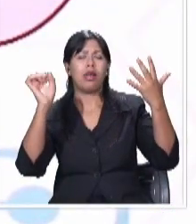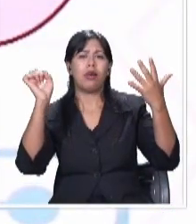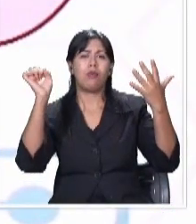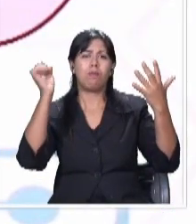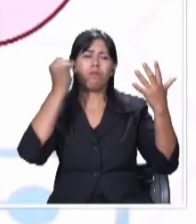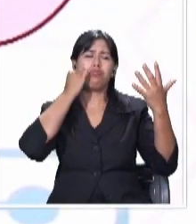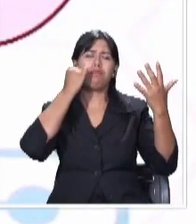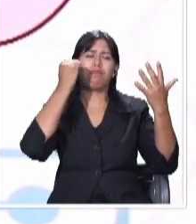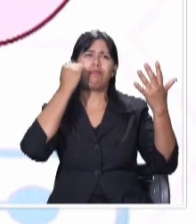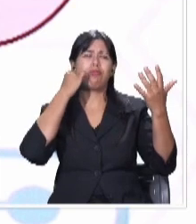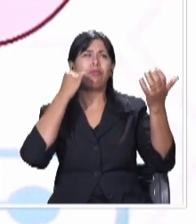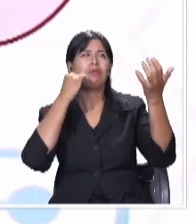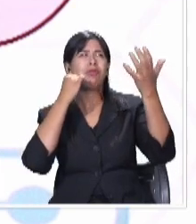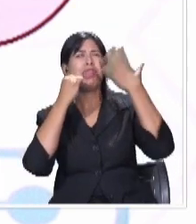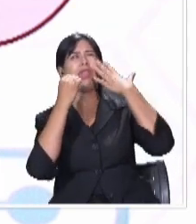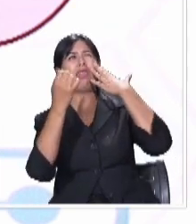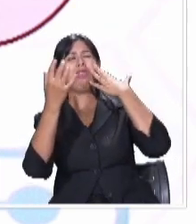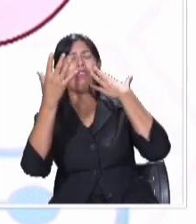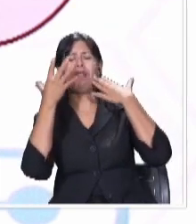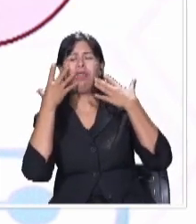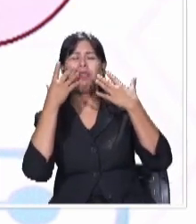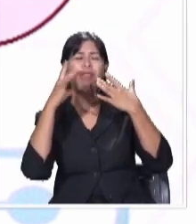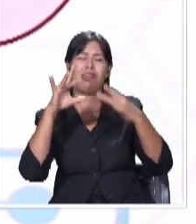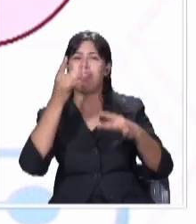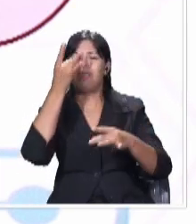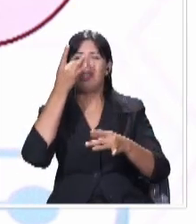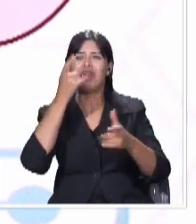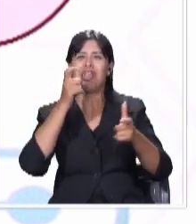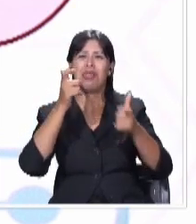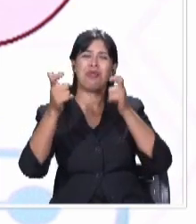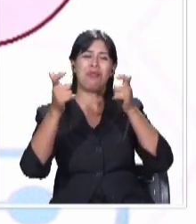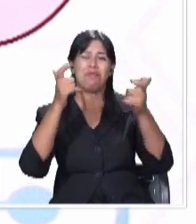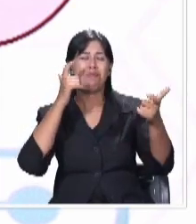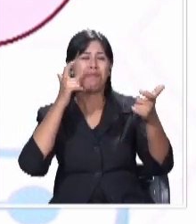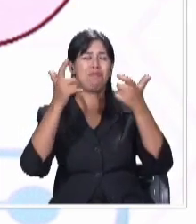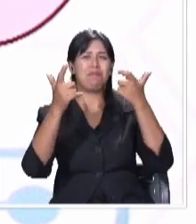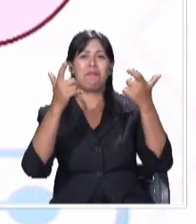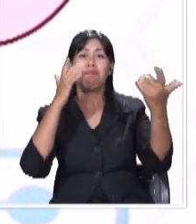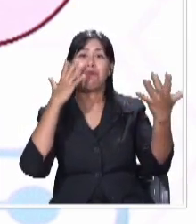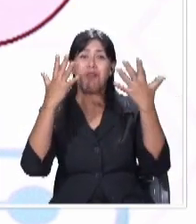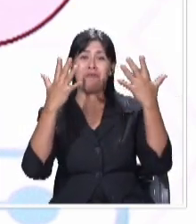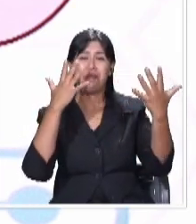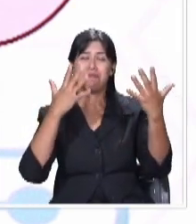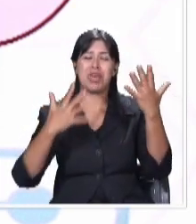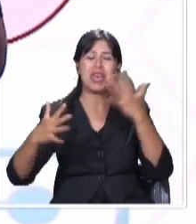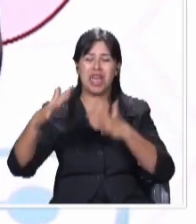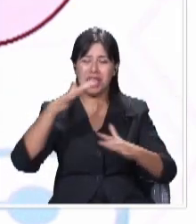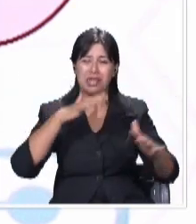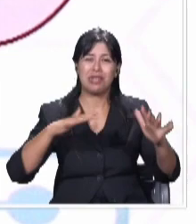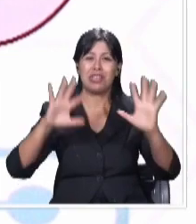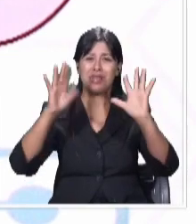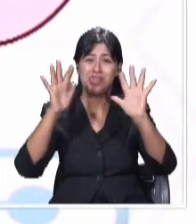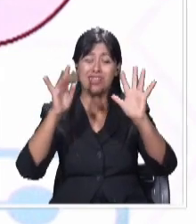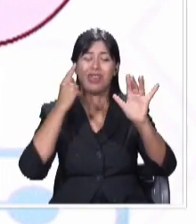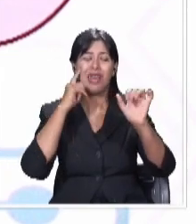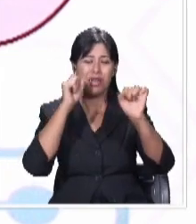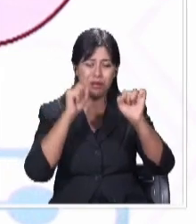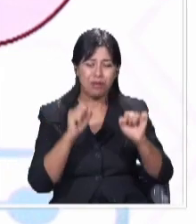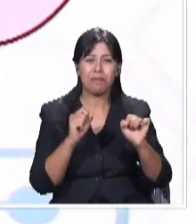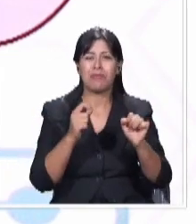mismo y empieza a calibrar el movimiento de esa extremidad. Entonces, la capacidad de